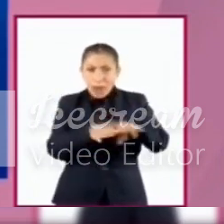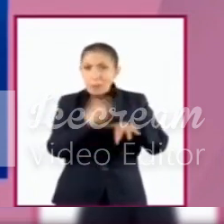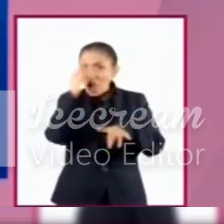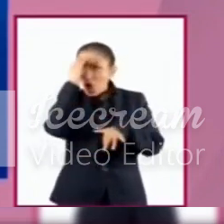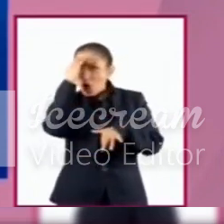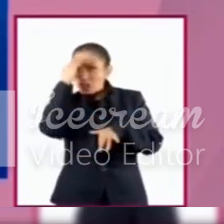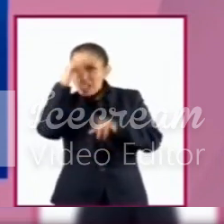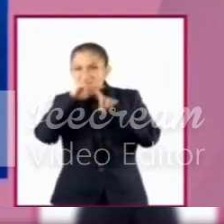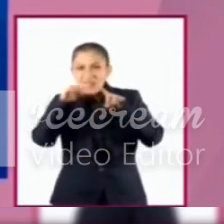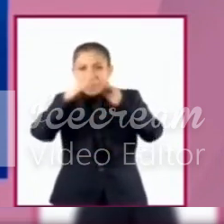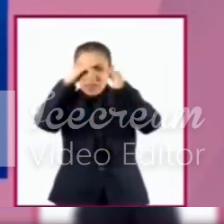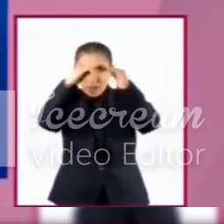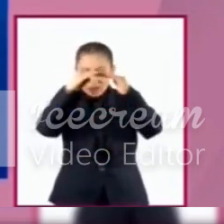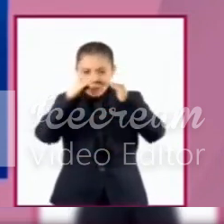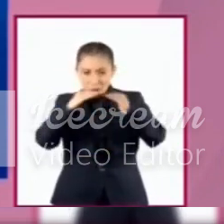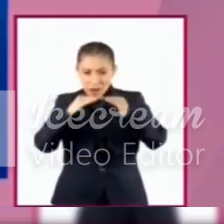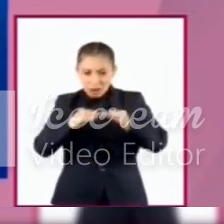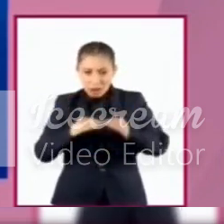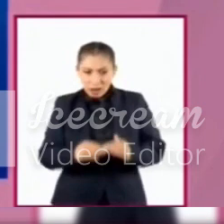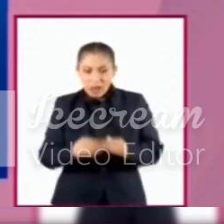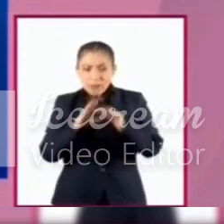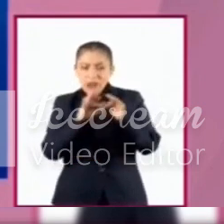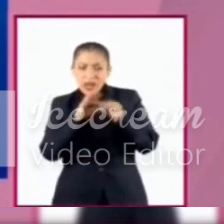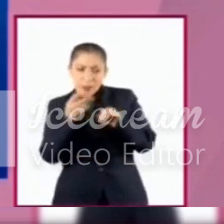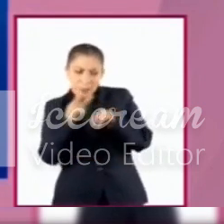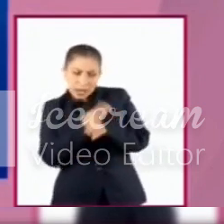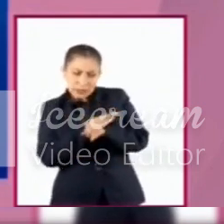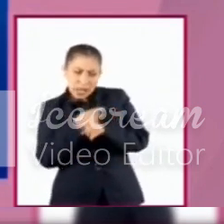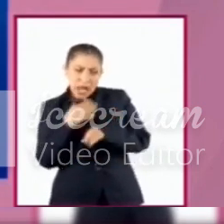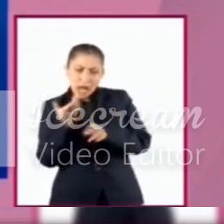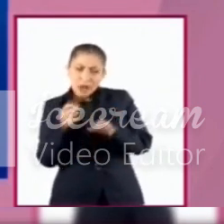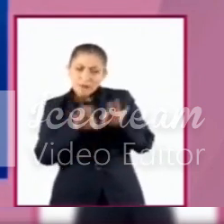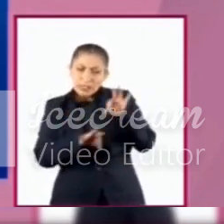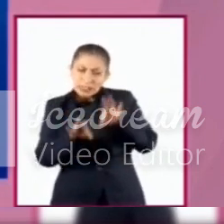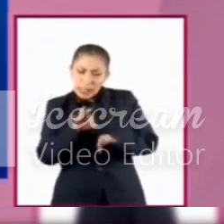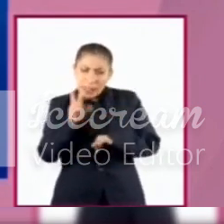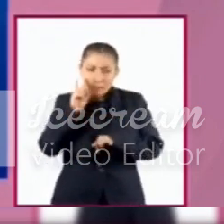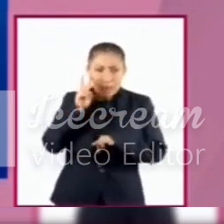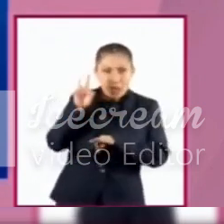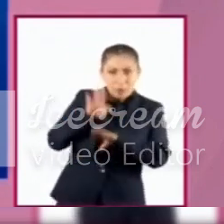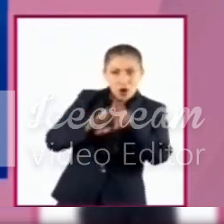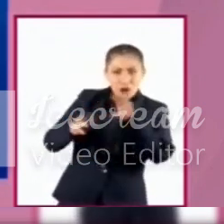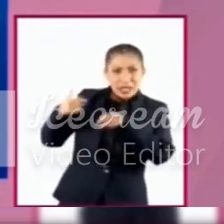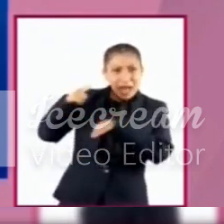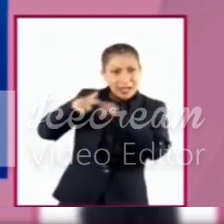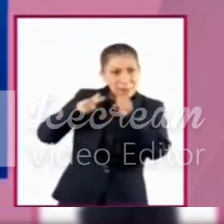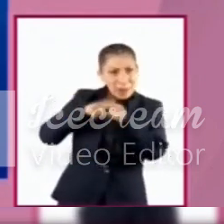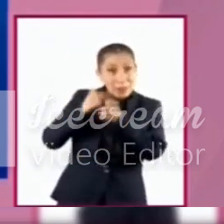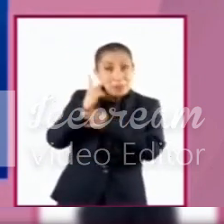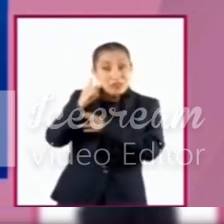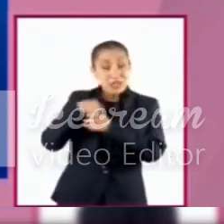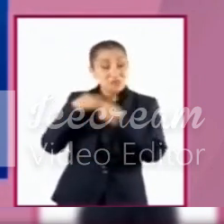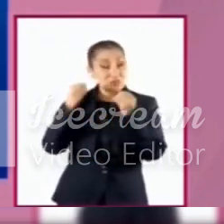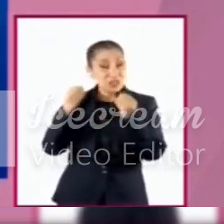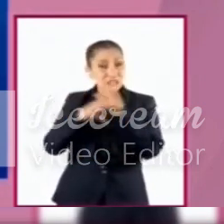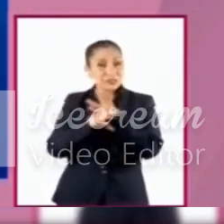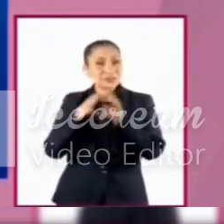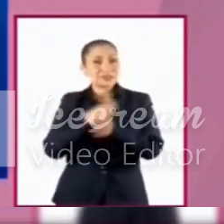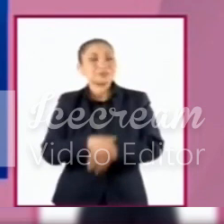que sucede a distintas profundidades, explicar fenómenos físicos, apreciar la biología marina y mucho